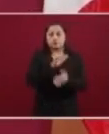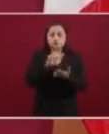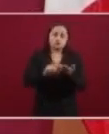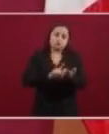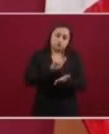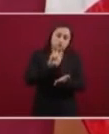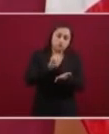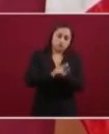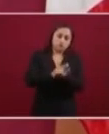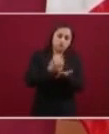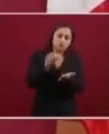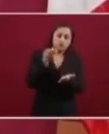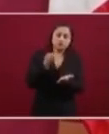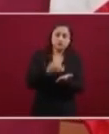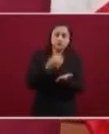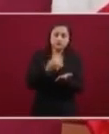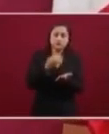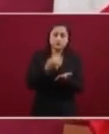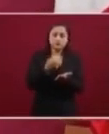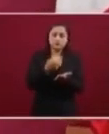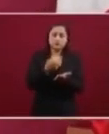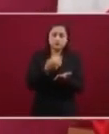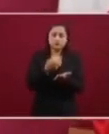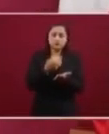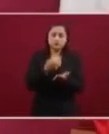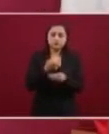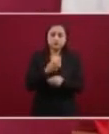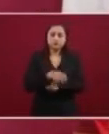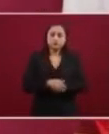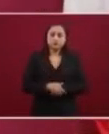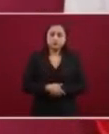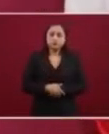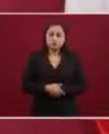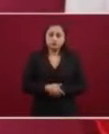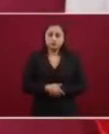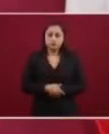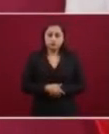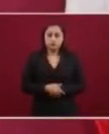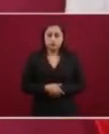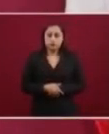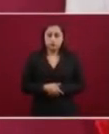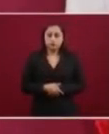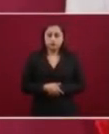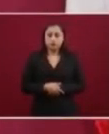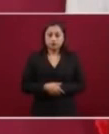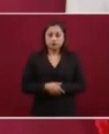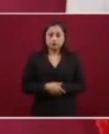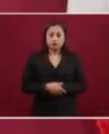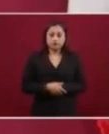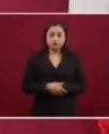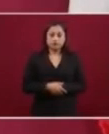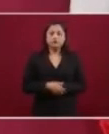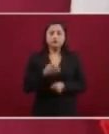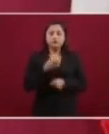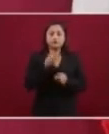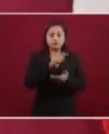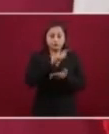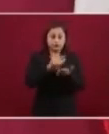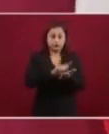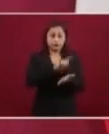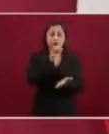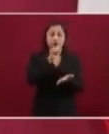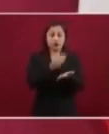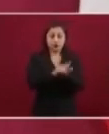30 mil millones solamente al final del presente año. ¿Esto qué representa en cuanto a riesgos a futuro? Pues ahora